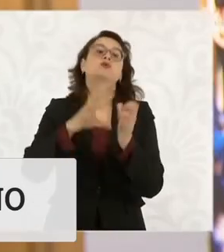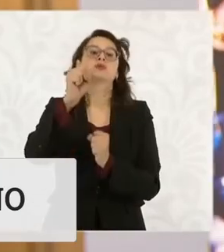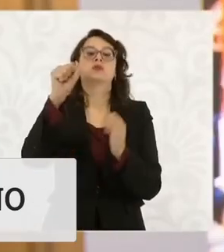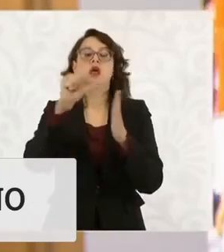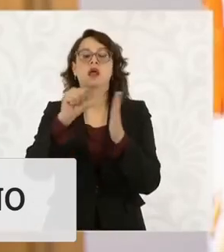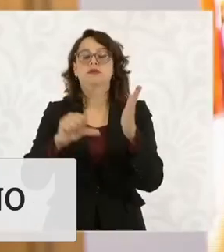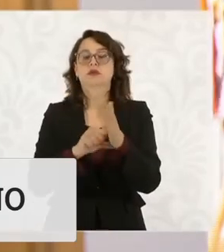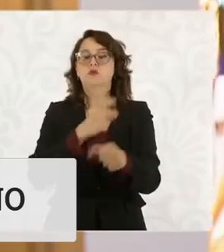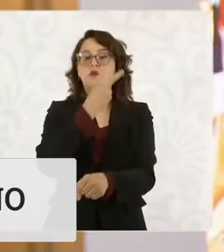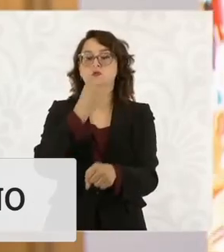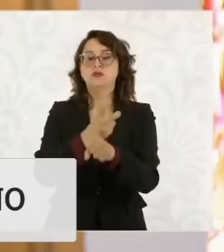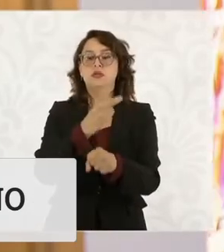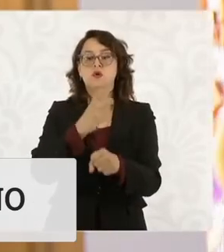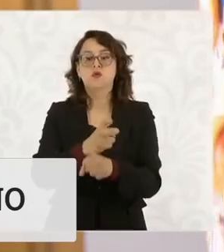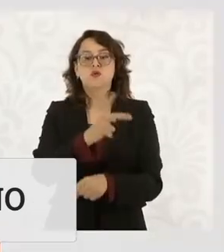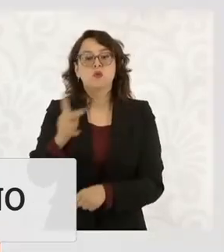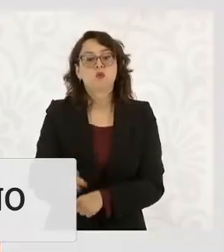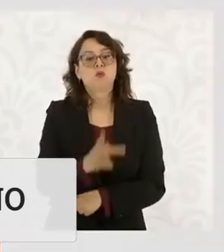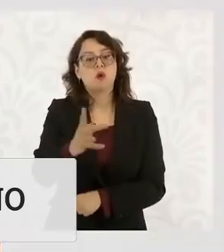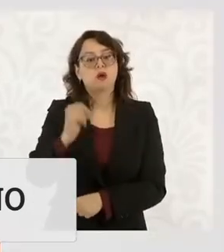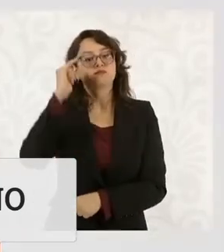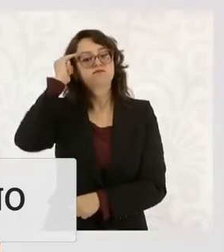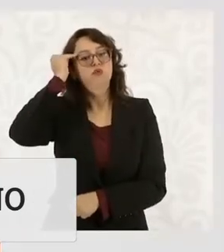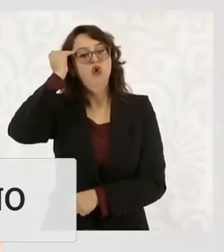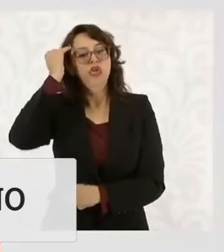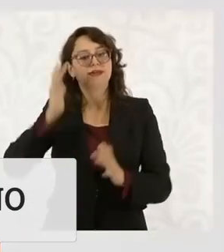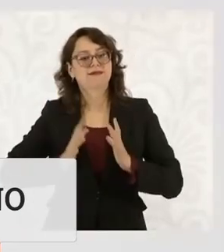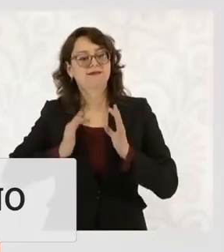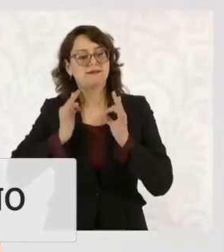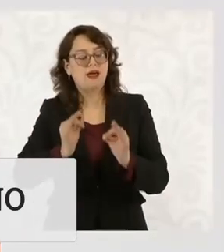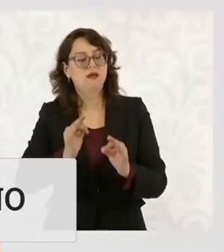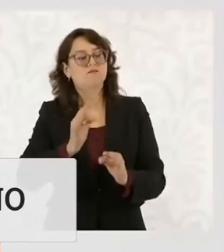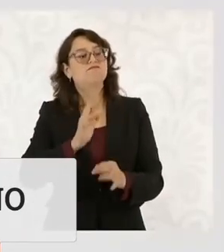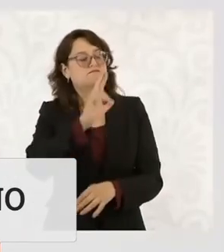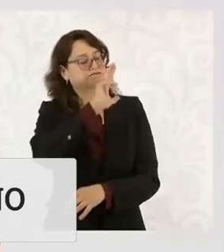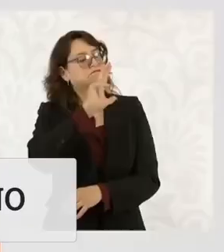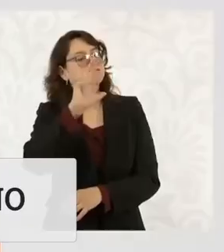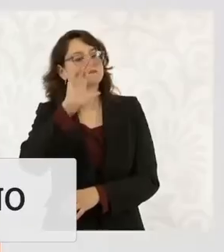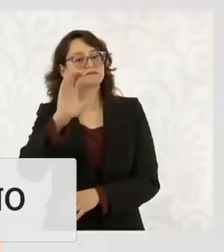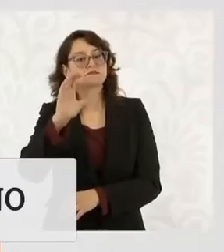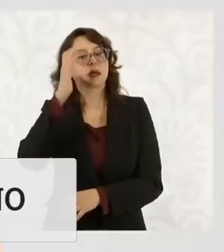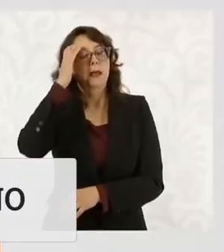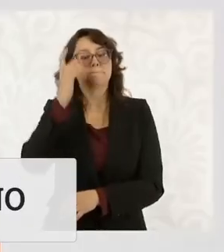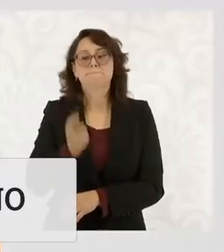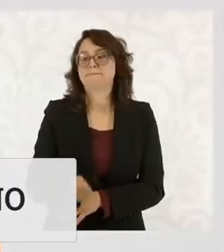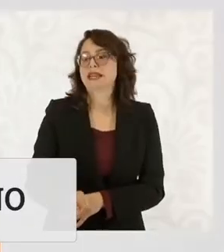de reconocimiento a los pueblos originarios, por primera vez en la historia,